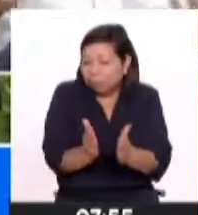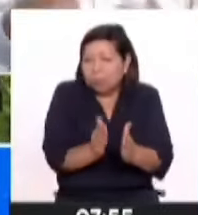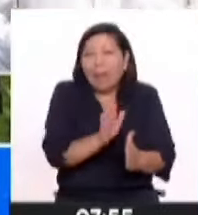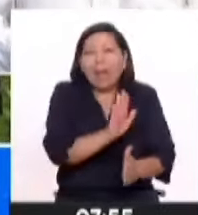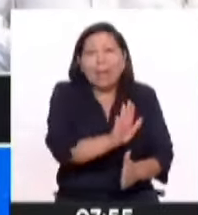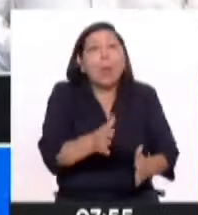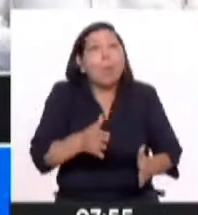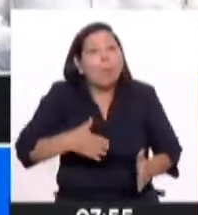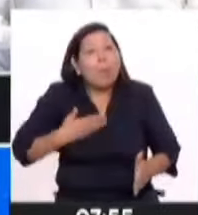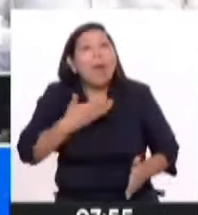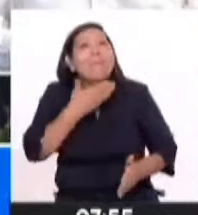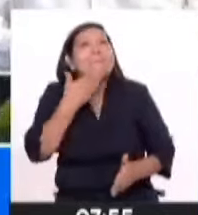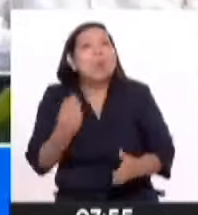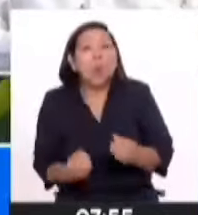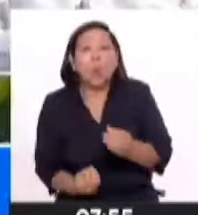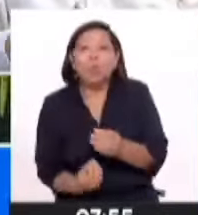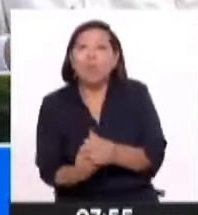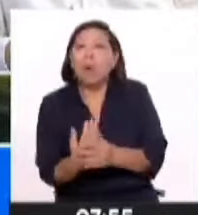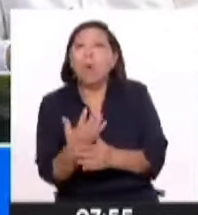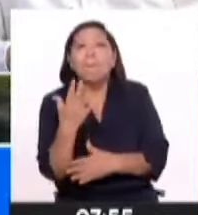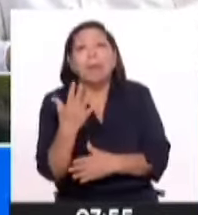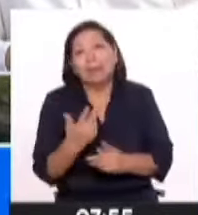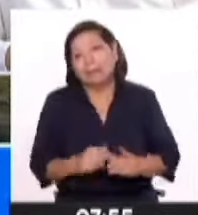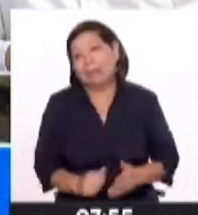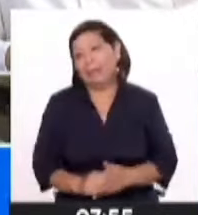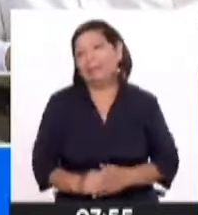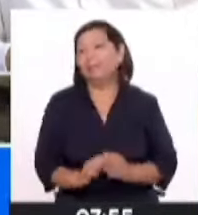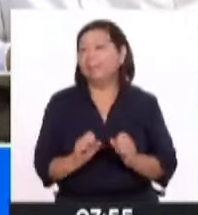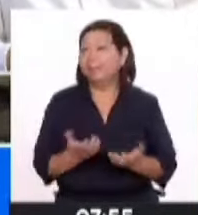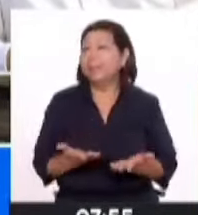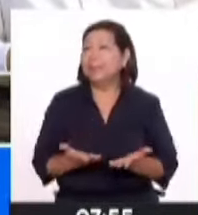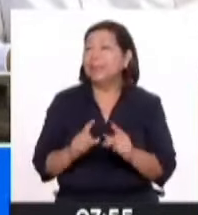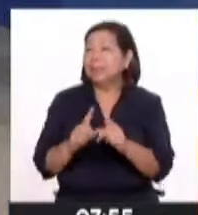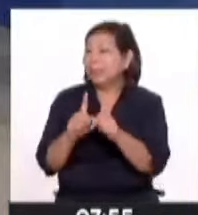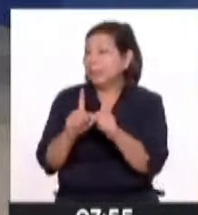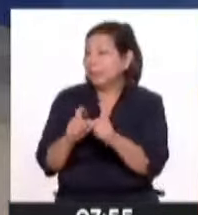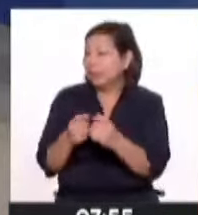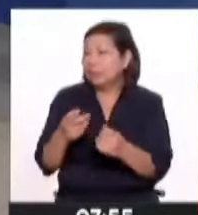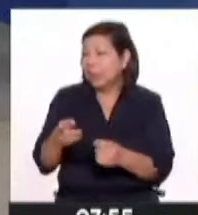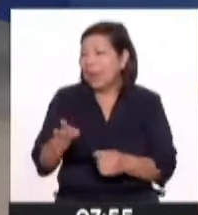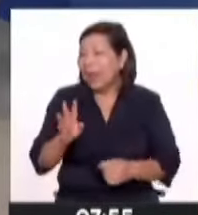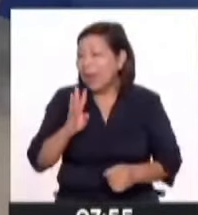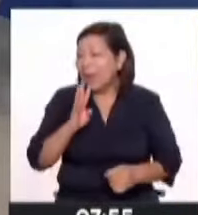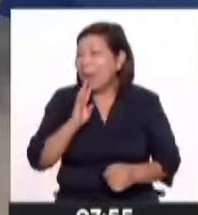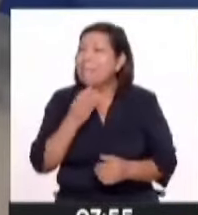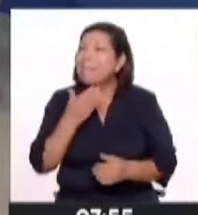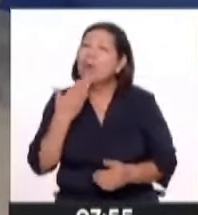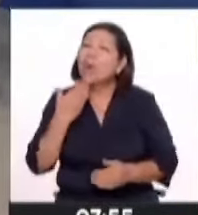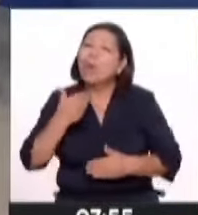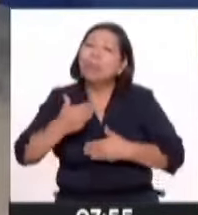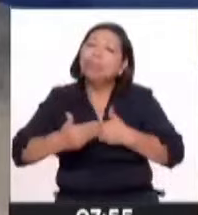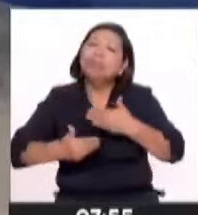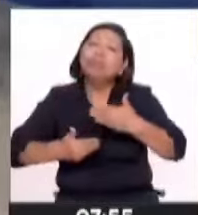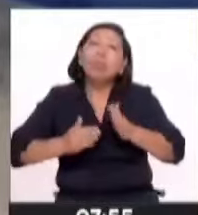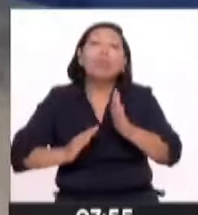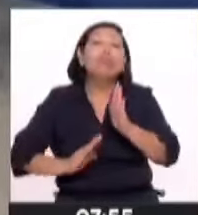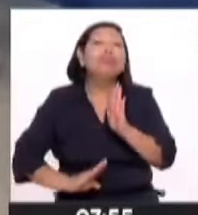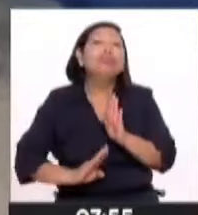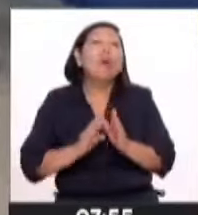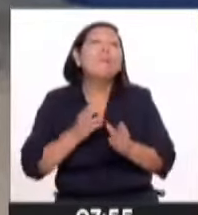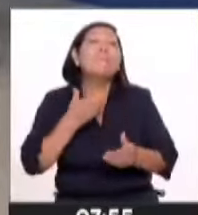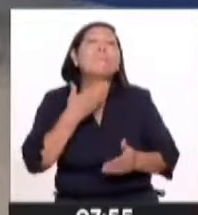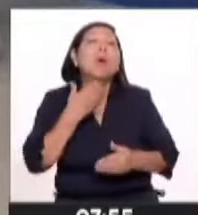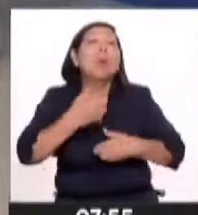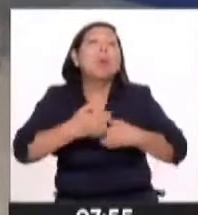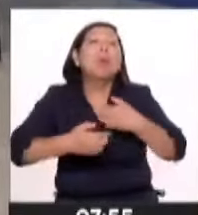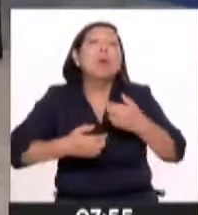que ellos puedan tener una mejor producción. Un poco para darnos una idea en cuanto a esto que usted señala, mejor producción, ¿qué tanto incide en